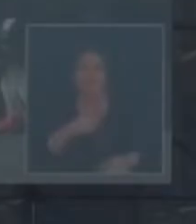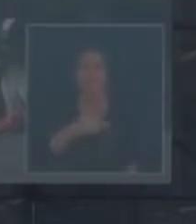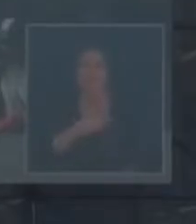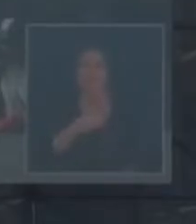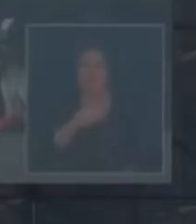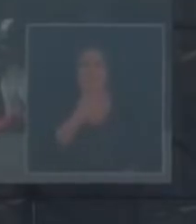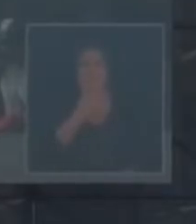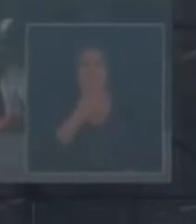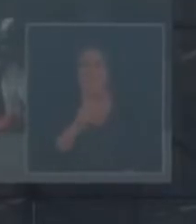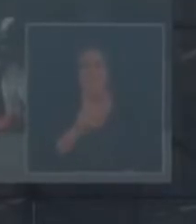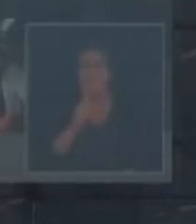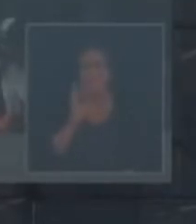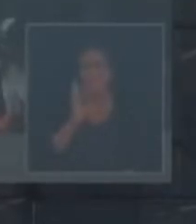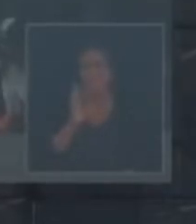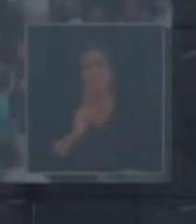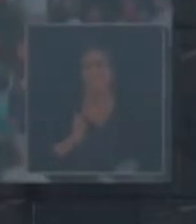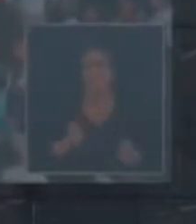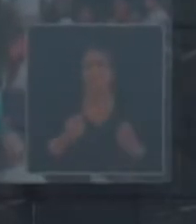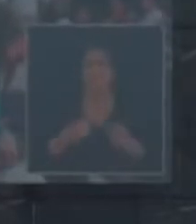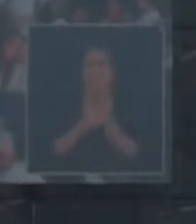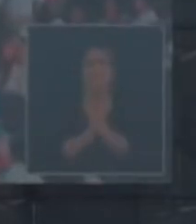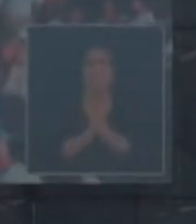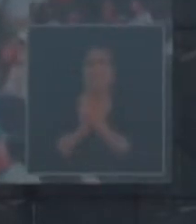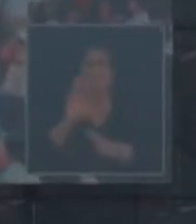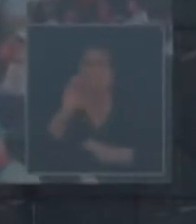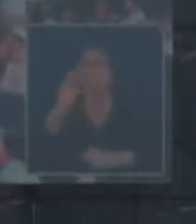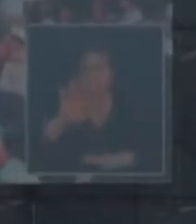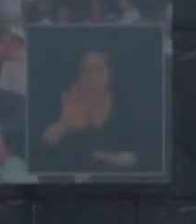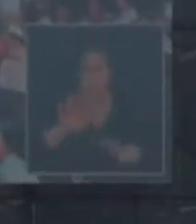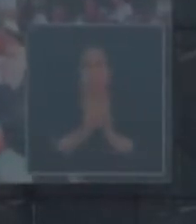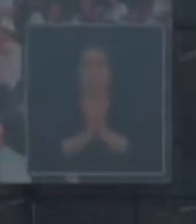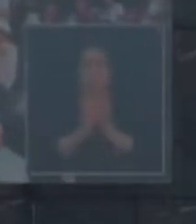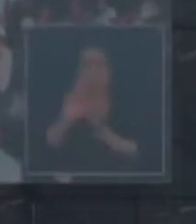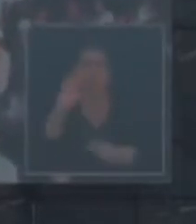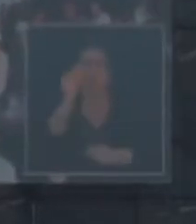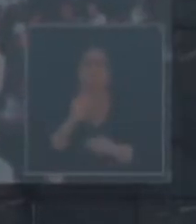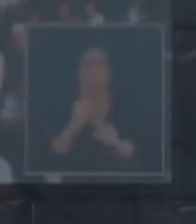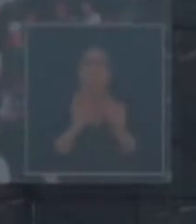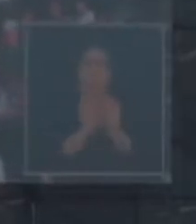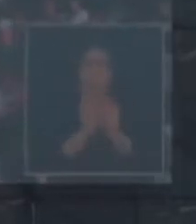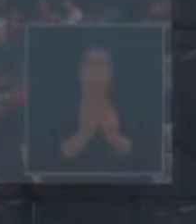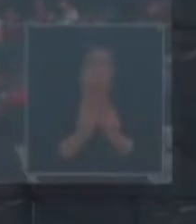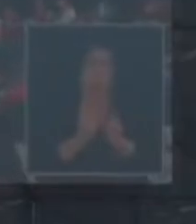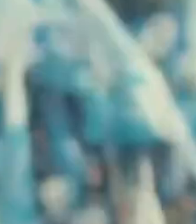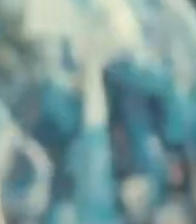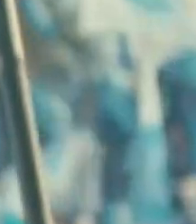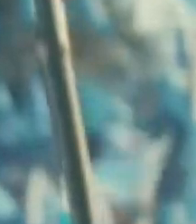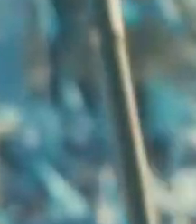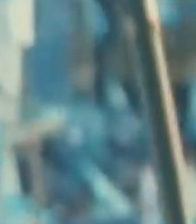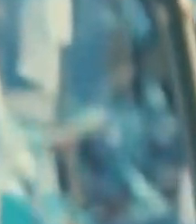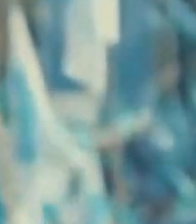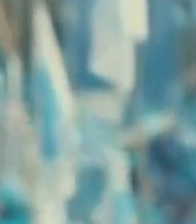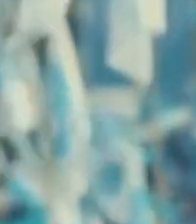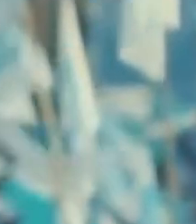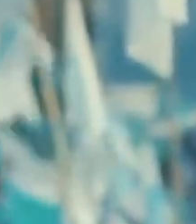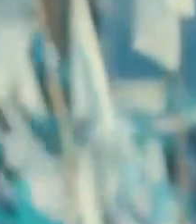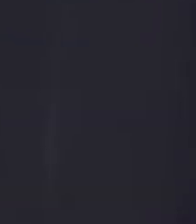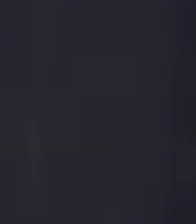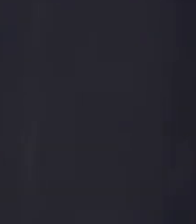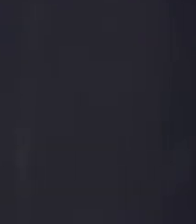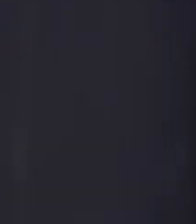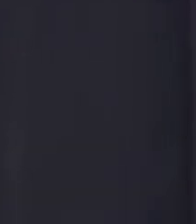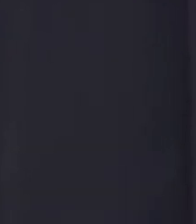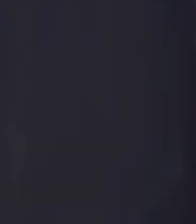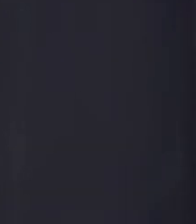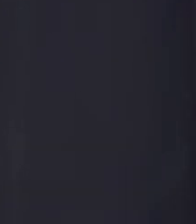en la esquina con ese chiquilín para decirle que el estudio es una necesidad, es una herramienta, es una oportunidad.